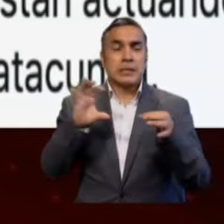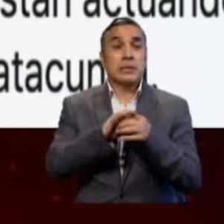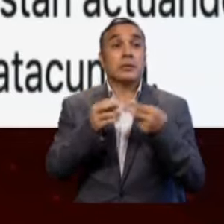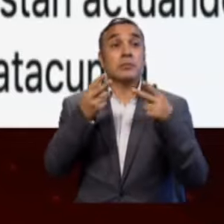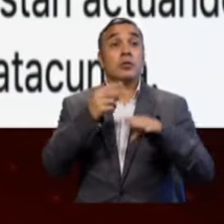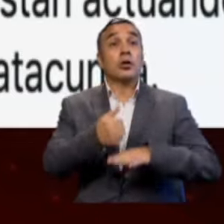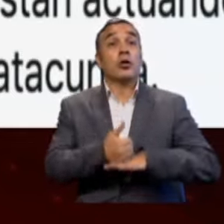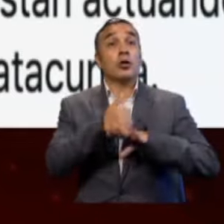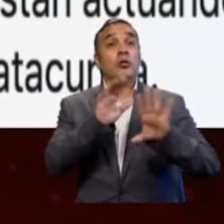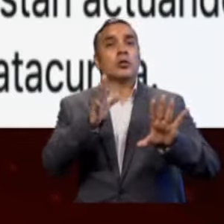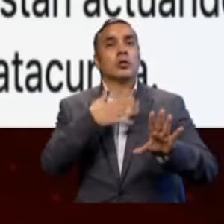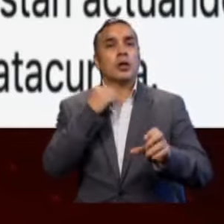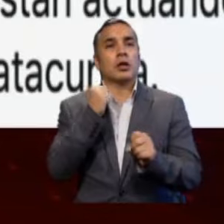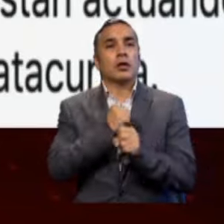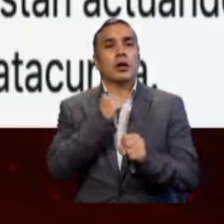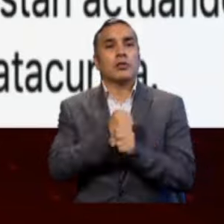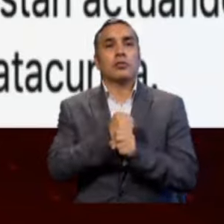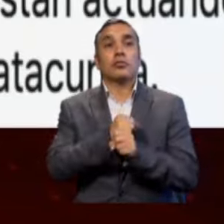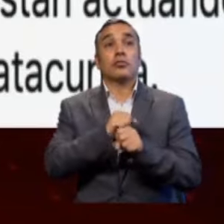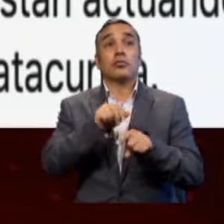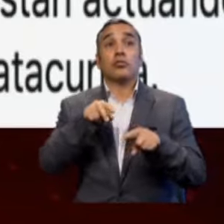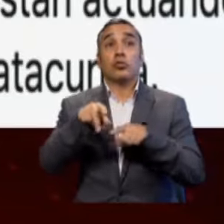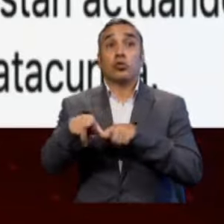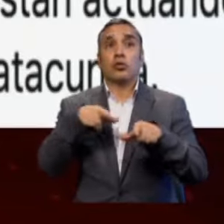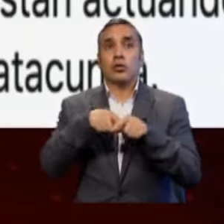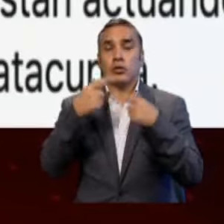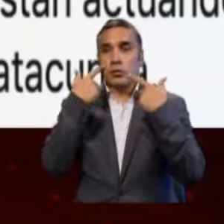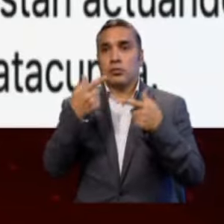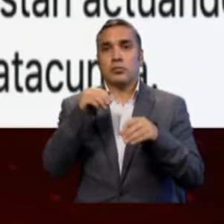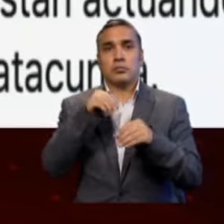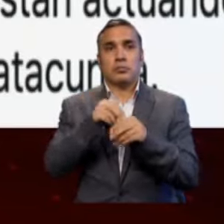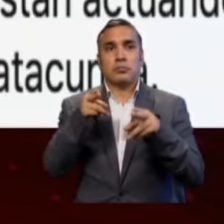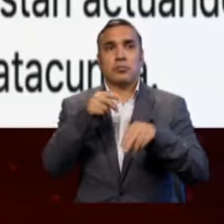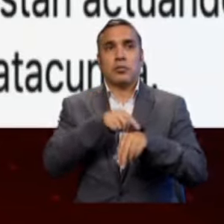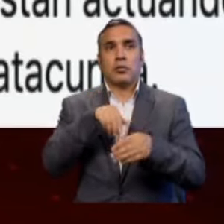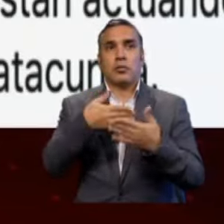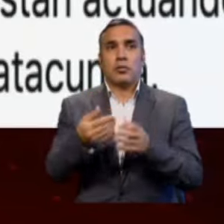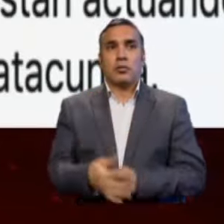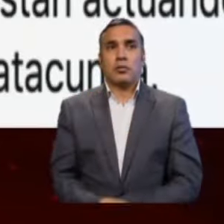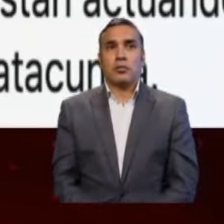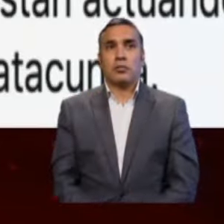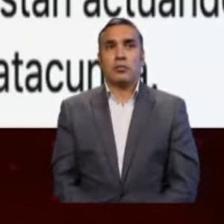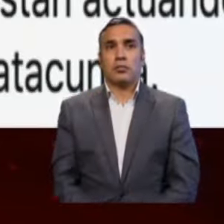las autoridades están trabajando desde el puesto de mando unificado.